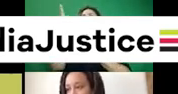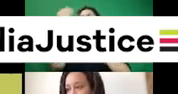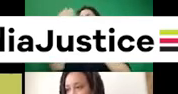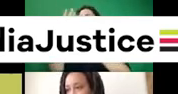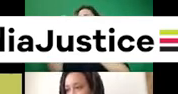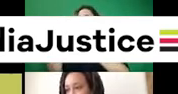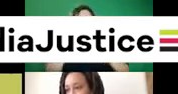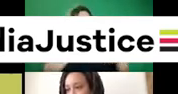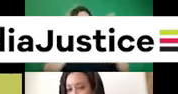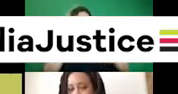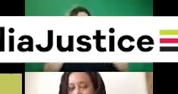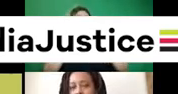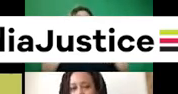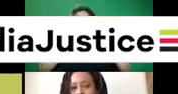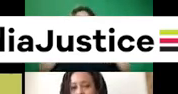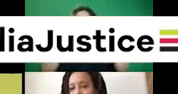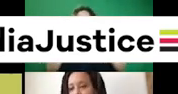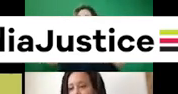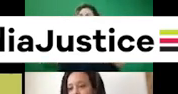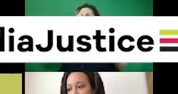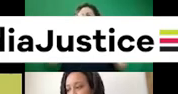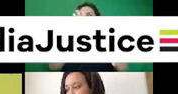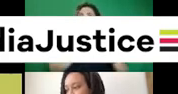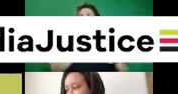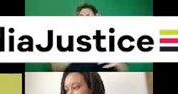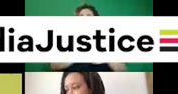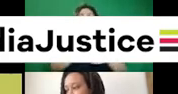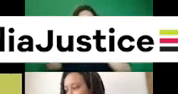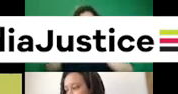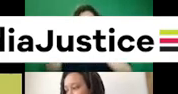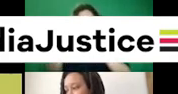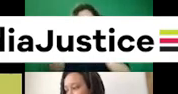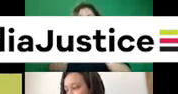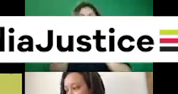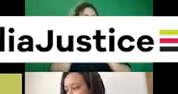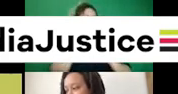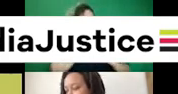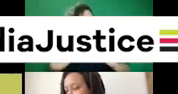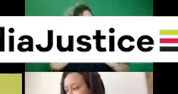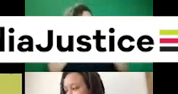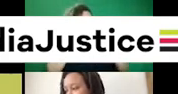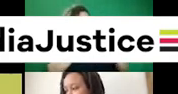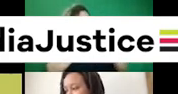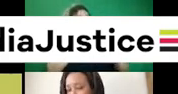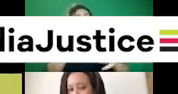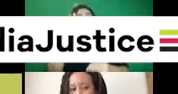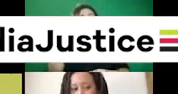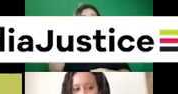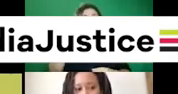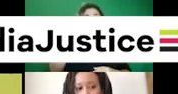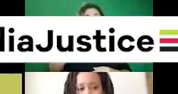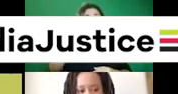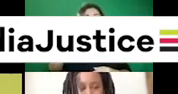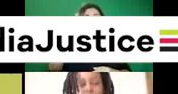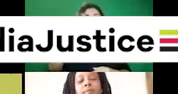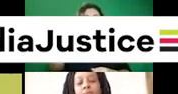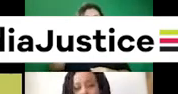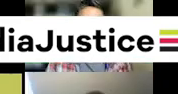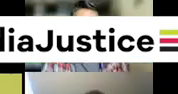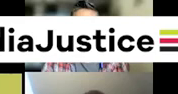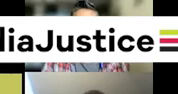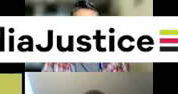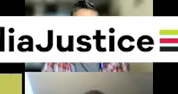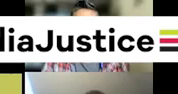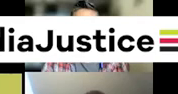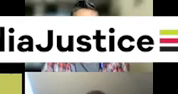hablan conmigo y utilizan retórica a base de odio por ejemplo cuando